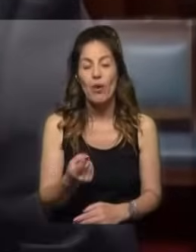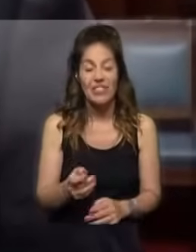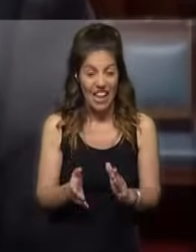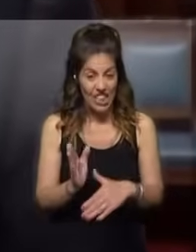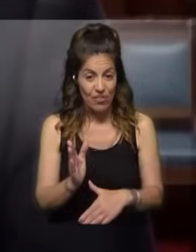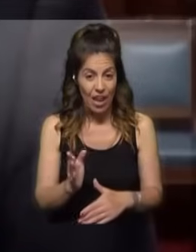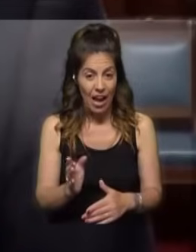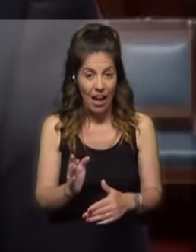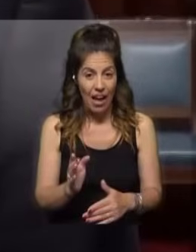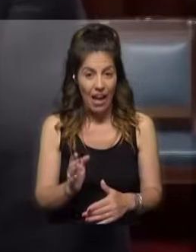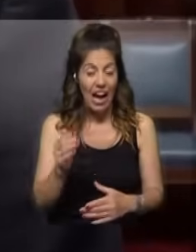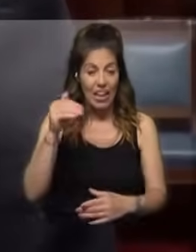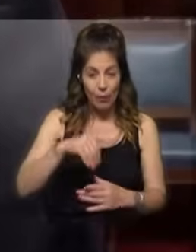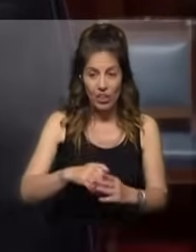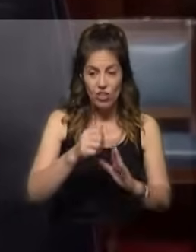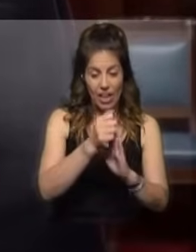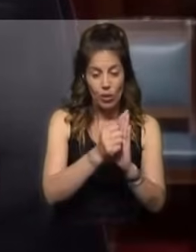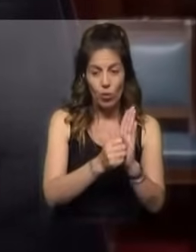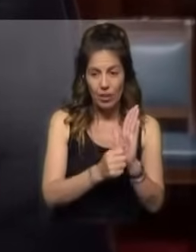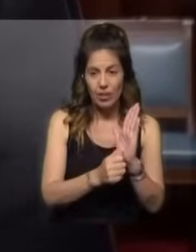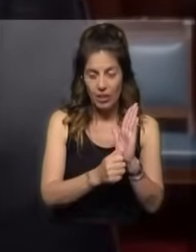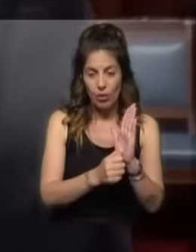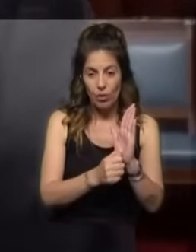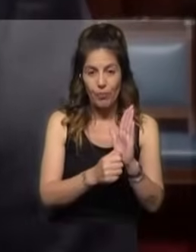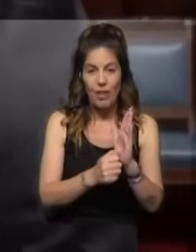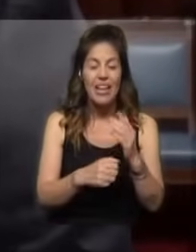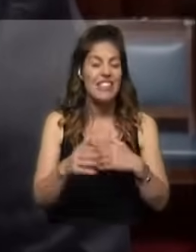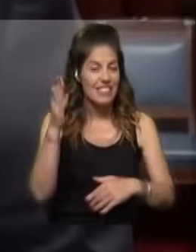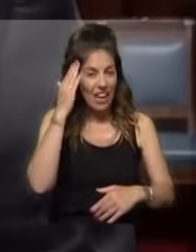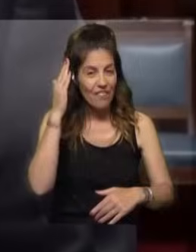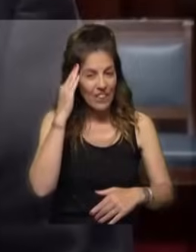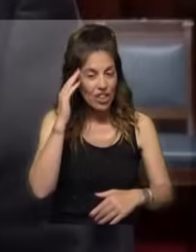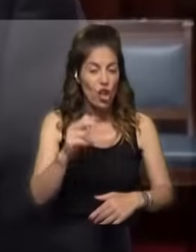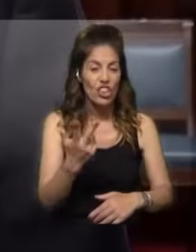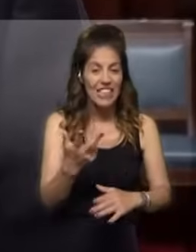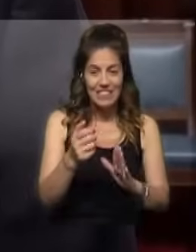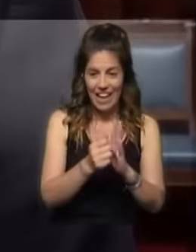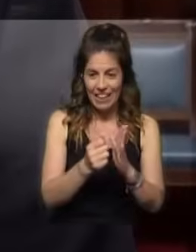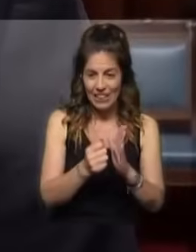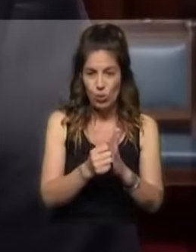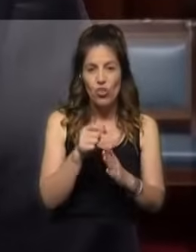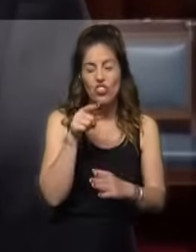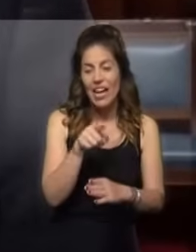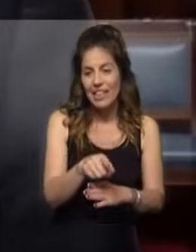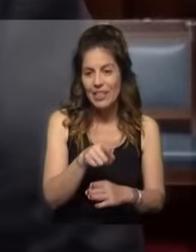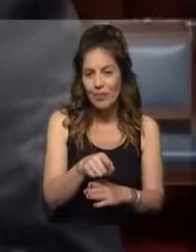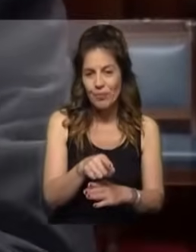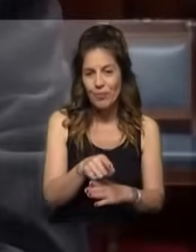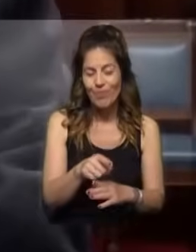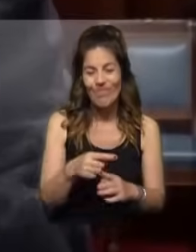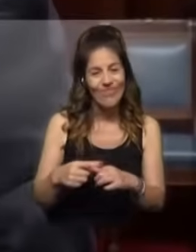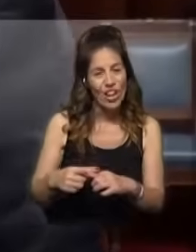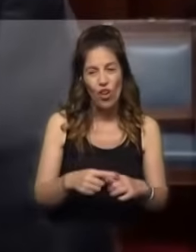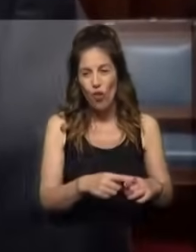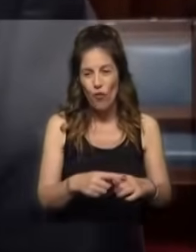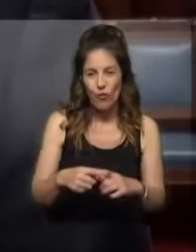pasar a la votación artículo por artículo que es lo que corresponde sabiendo que había por lo menos tres artículos que estaban eh en conflicto Por